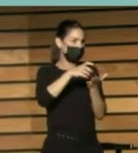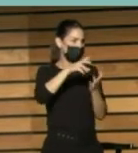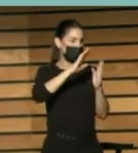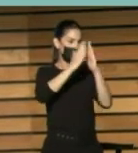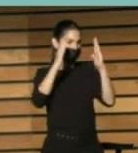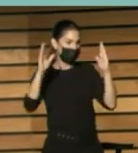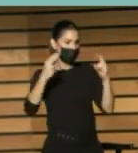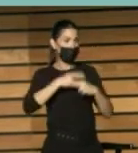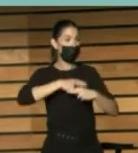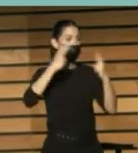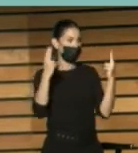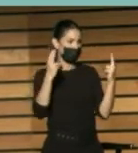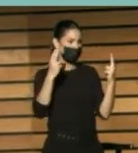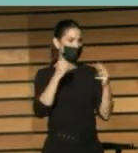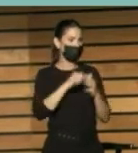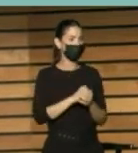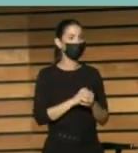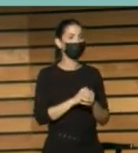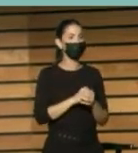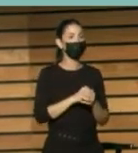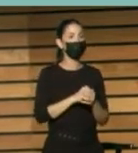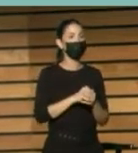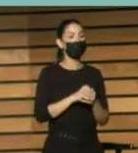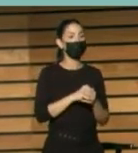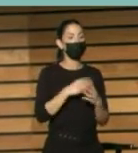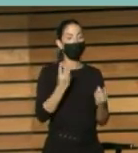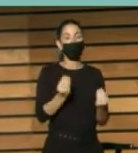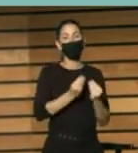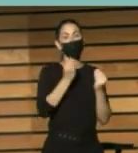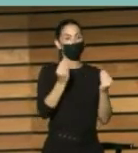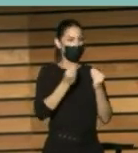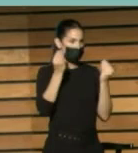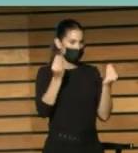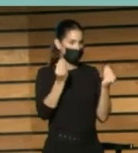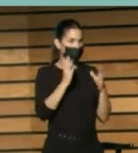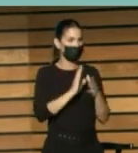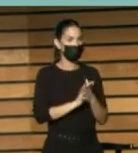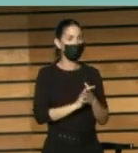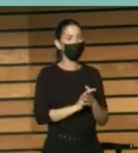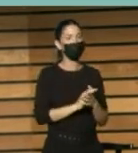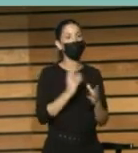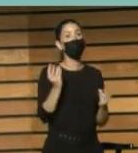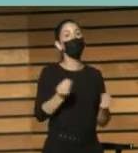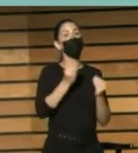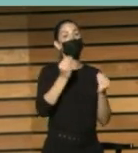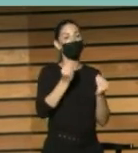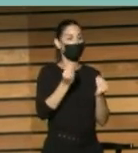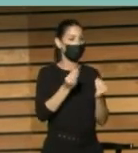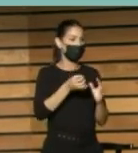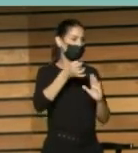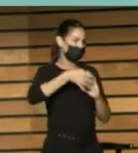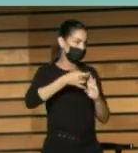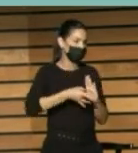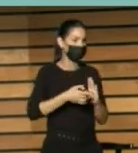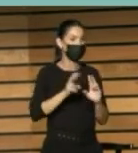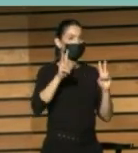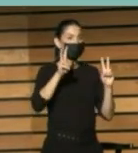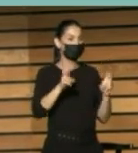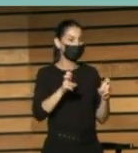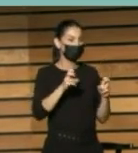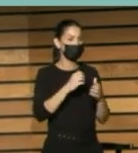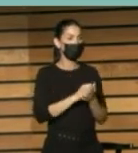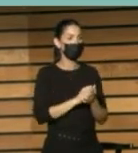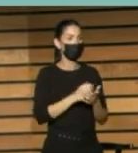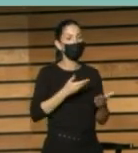gestionadas por las comunidades autónomas. Mejorar las colecciones apuntalando, ayudando, colaborando con